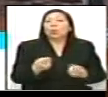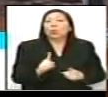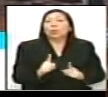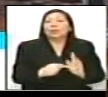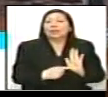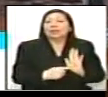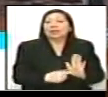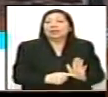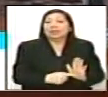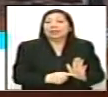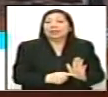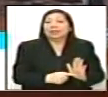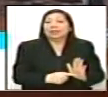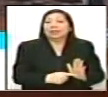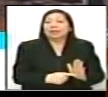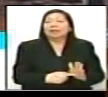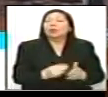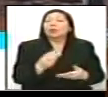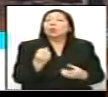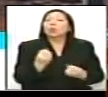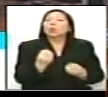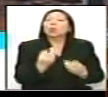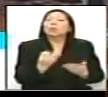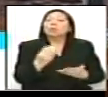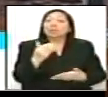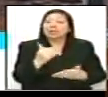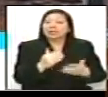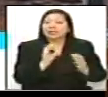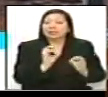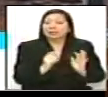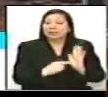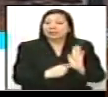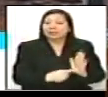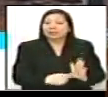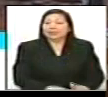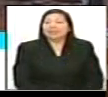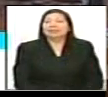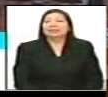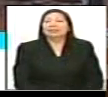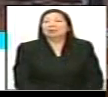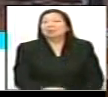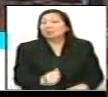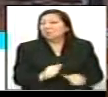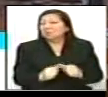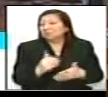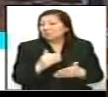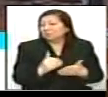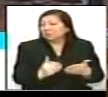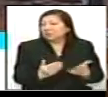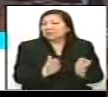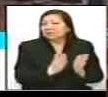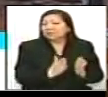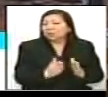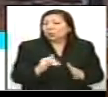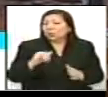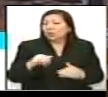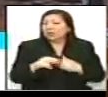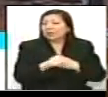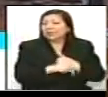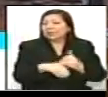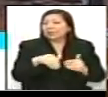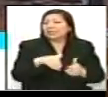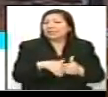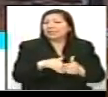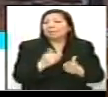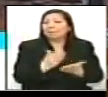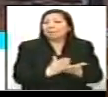se presentan casos de decimales, ¿no? Algunos casos siempre se presentan decimales y lo que determina el Jurado Nacional de